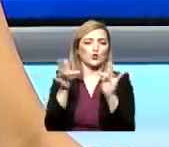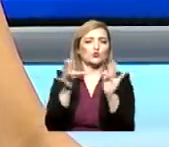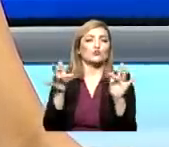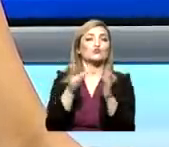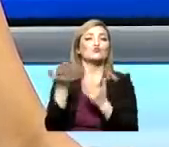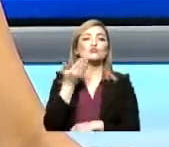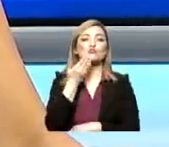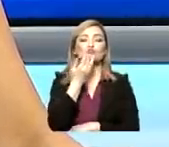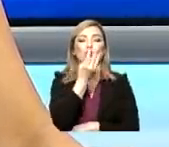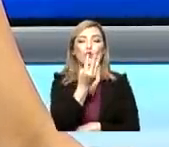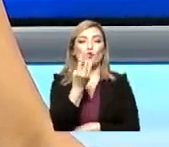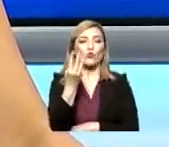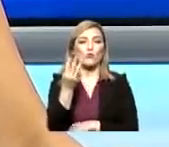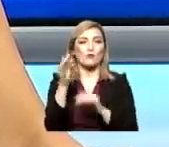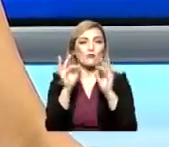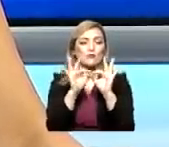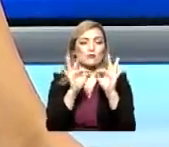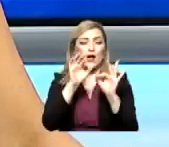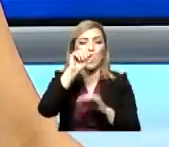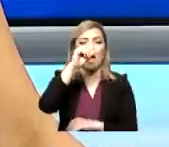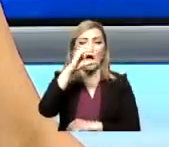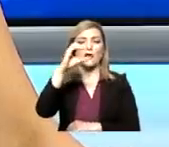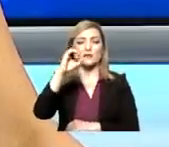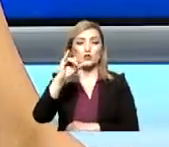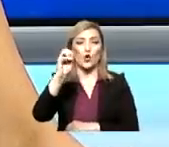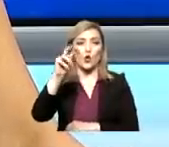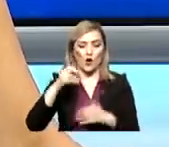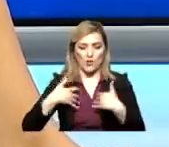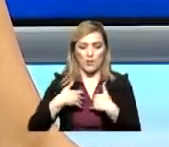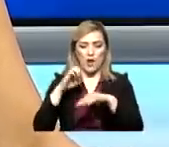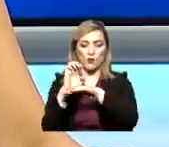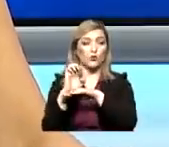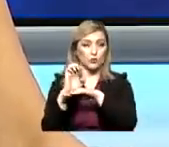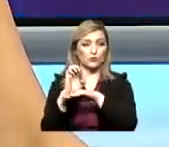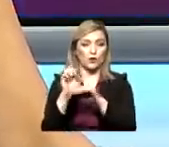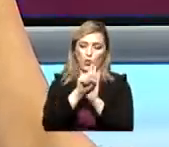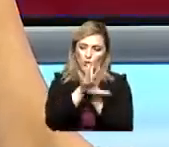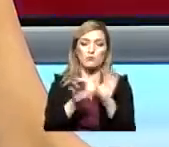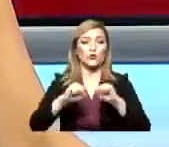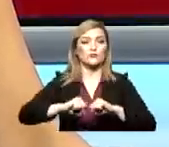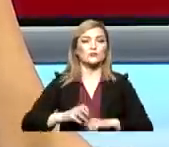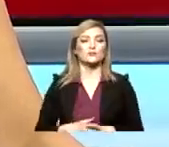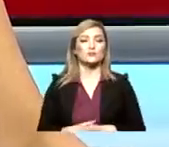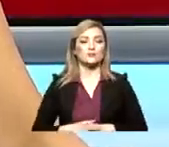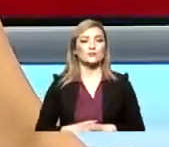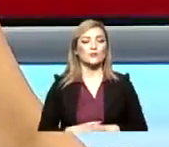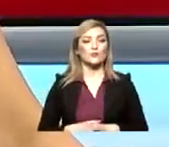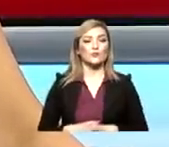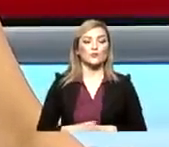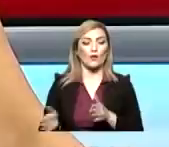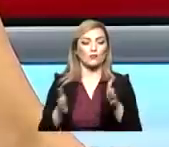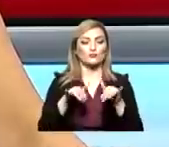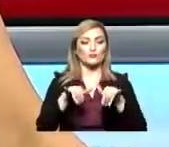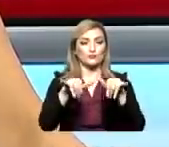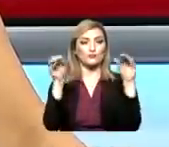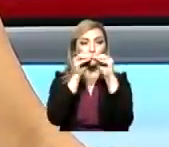contactarse a través de la página de Facebook. Acción Animal Ecuador está recibiendo estas donaciones. Vamos a continuar